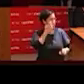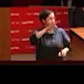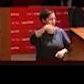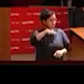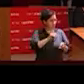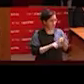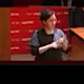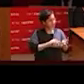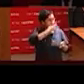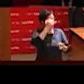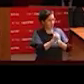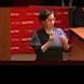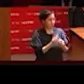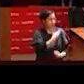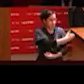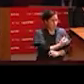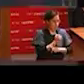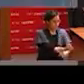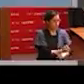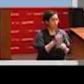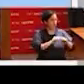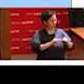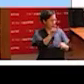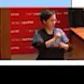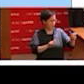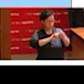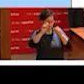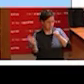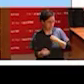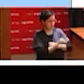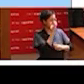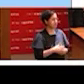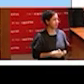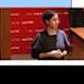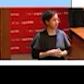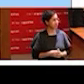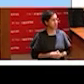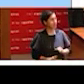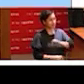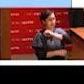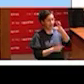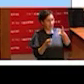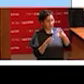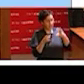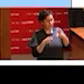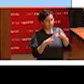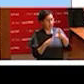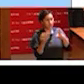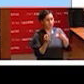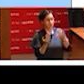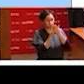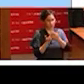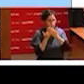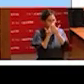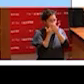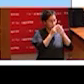iniciativa de empleo con apoyo la formación de agentes etcétera el tercer paquete de de actuaciones serían los estudios